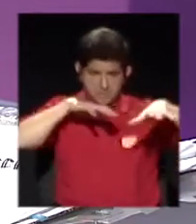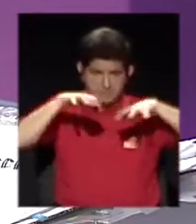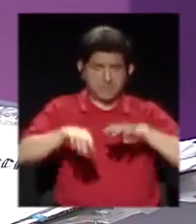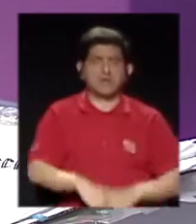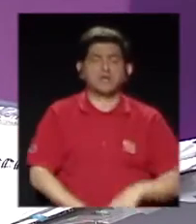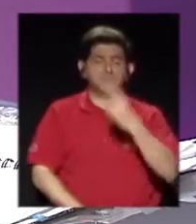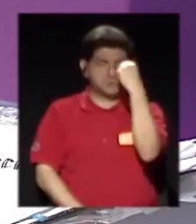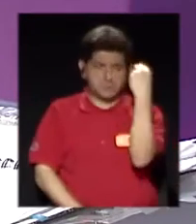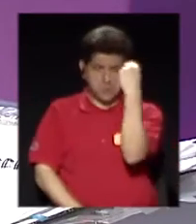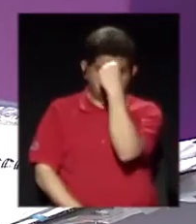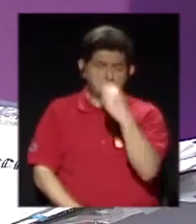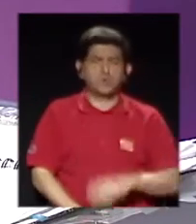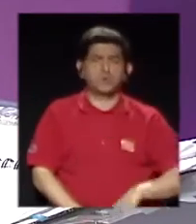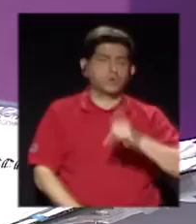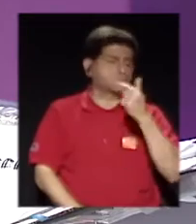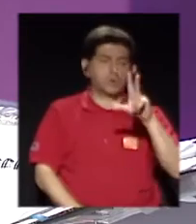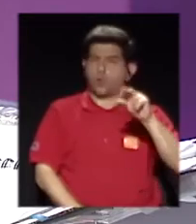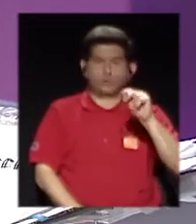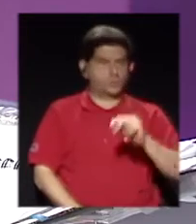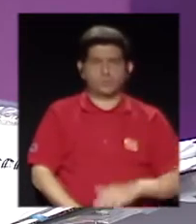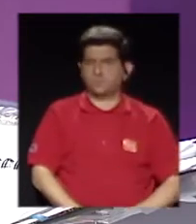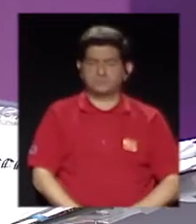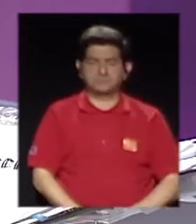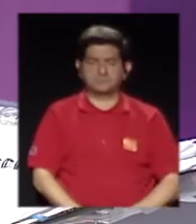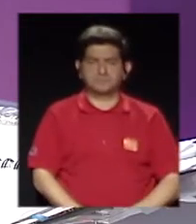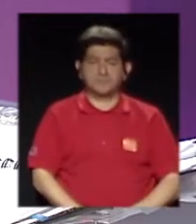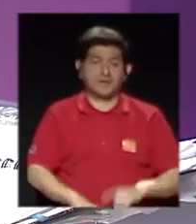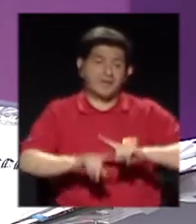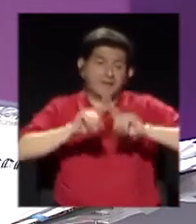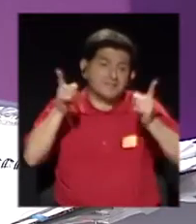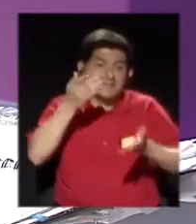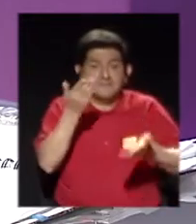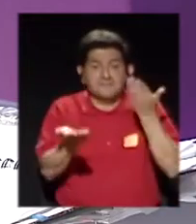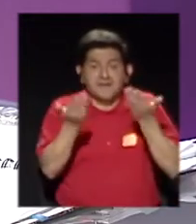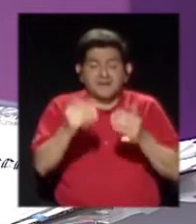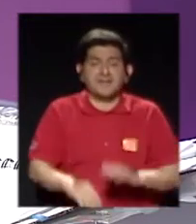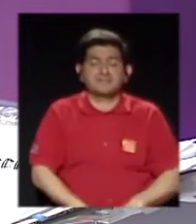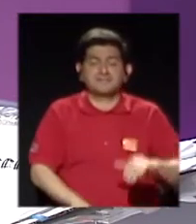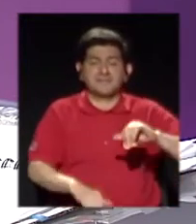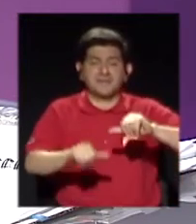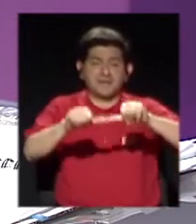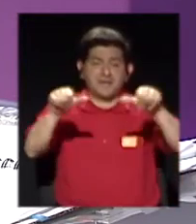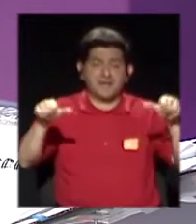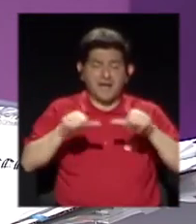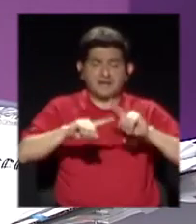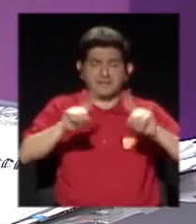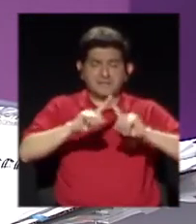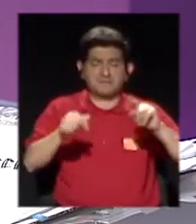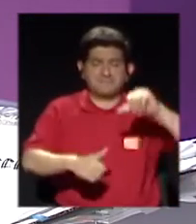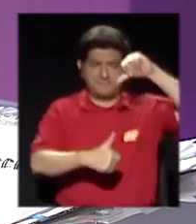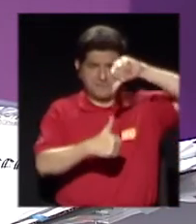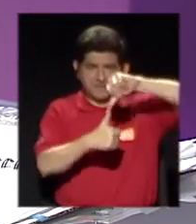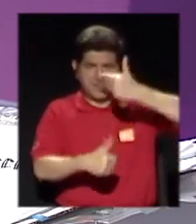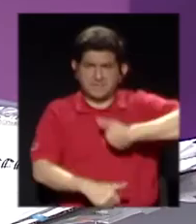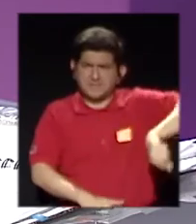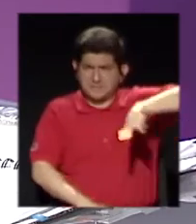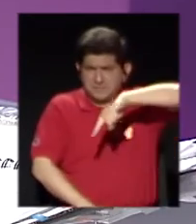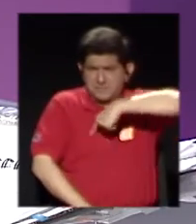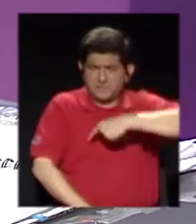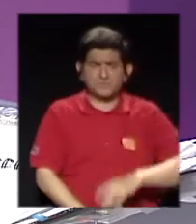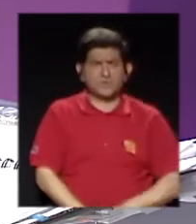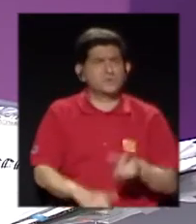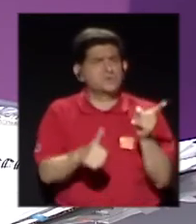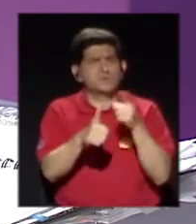son católicos otros no esto es diferente quizá en el resto de centroamérica y decir que para nosotros lo